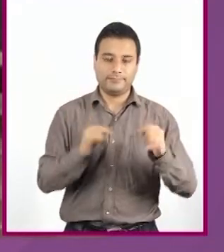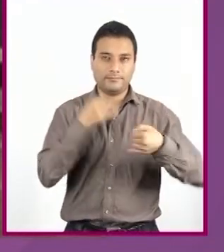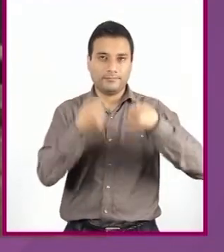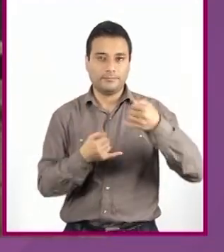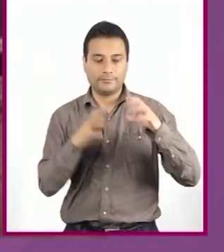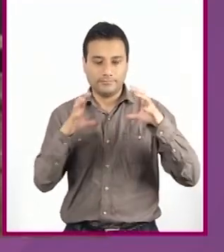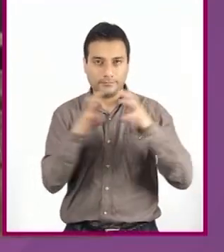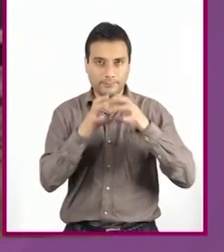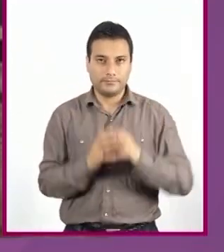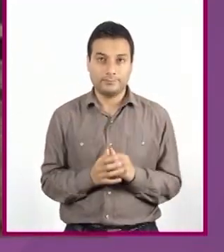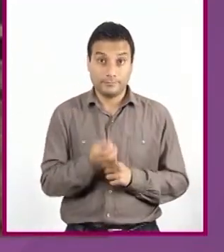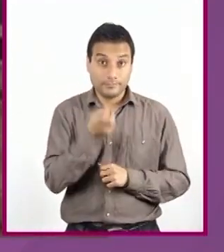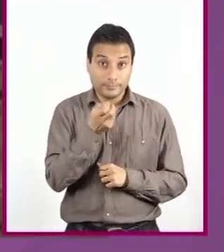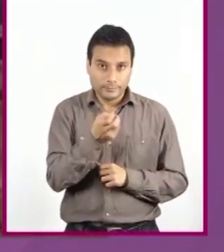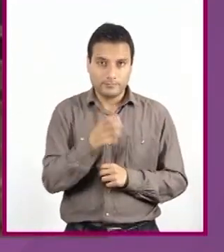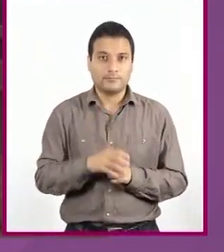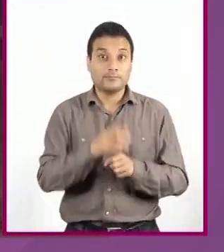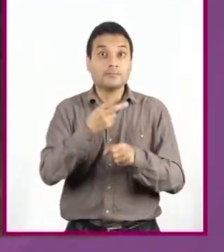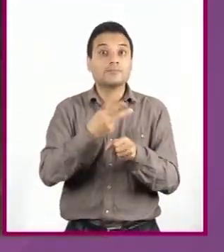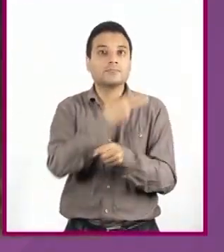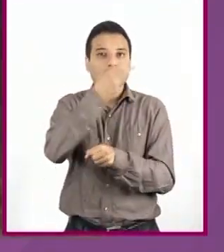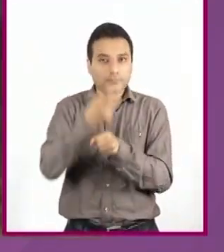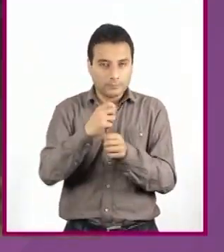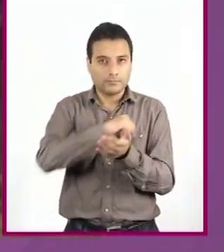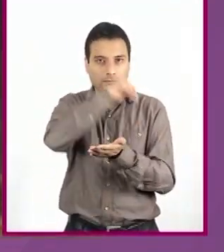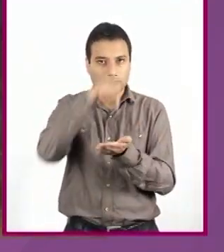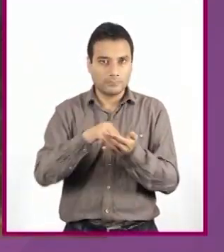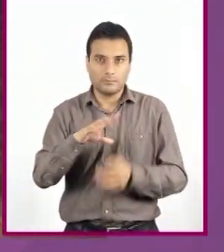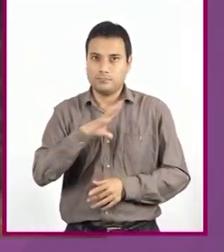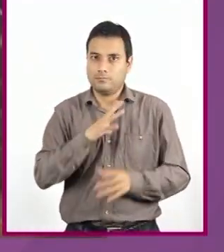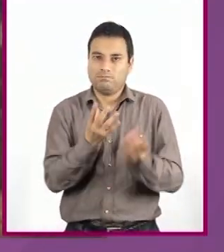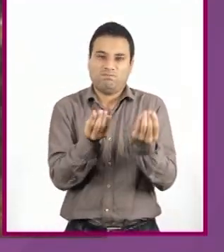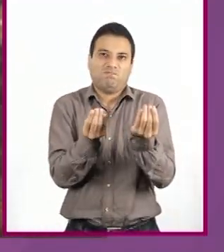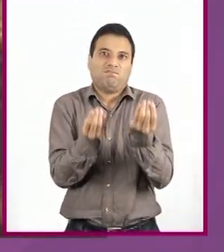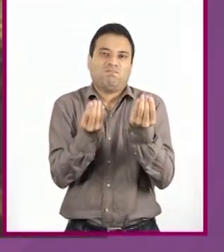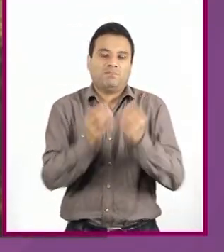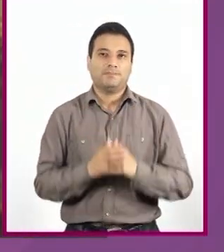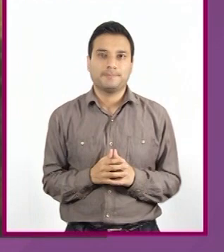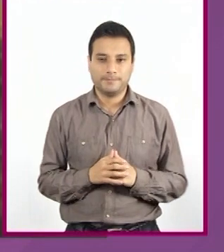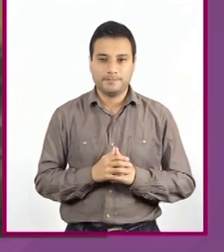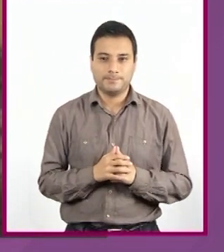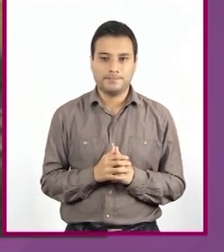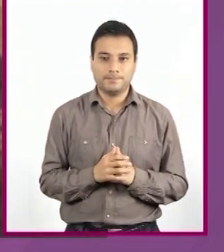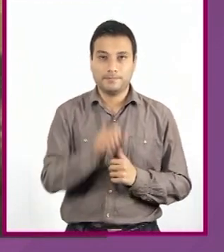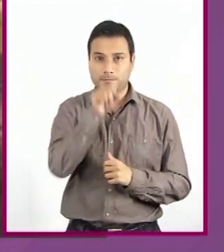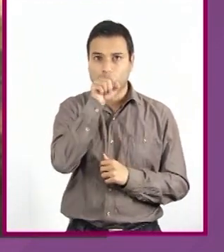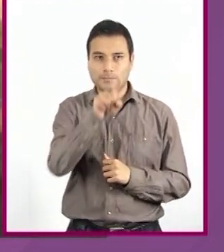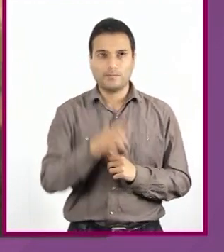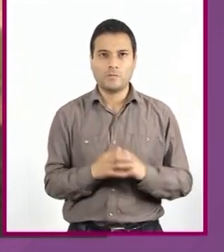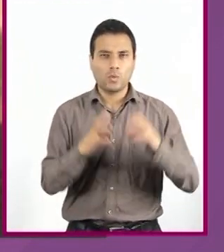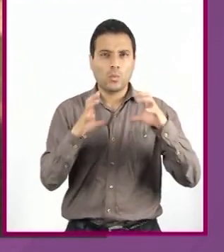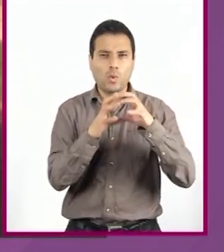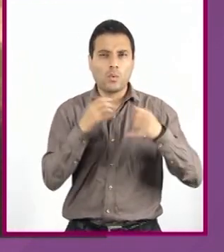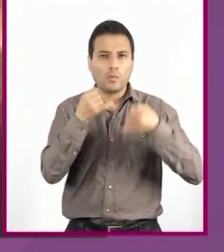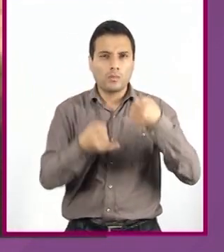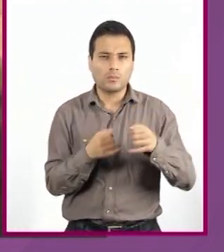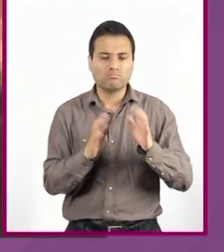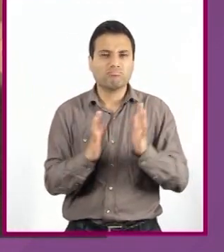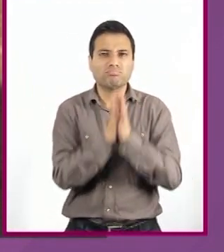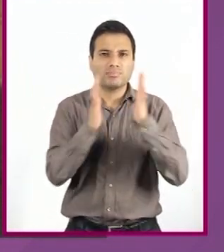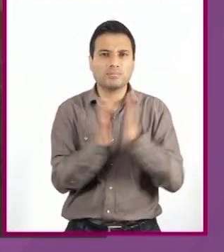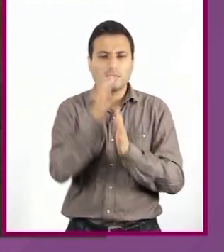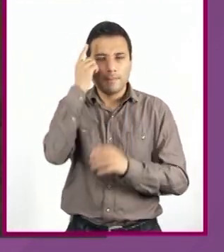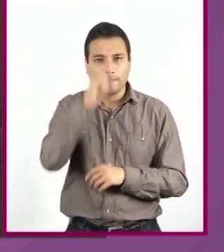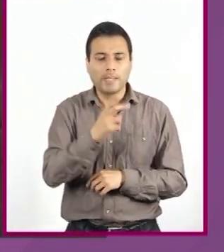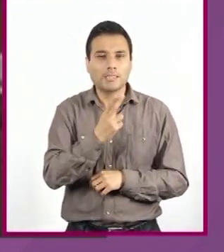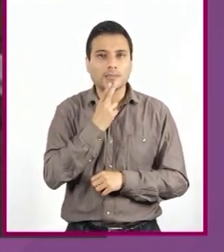el segundo sitio prehispánico con mayor número de ellas. La celebración del juego de pelota tenía por objeto